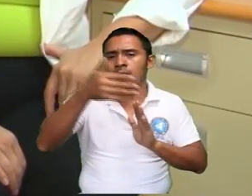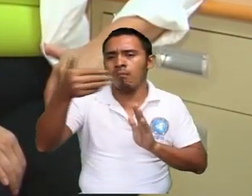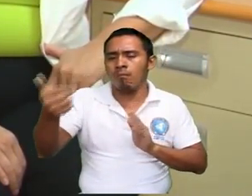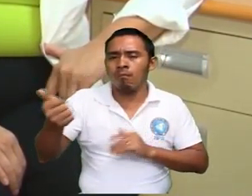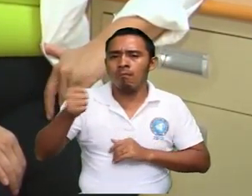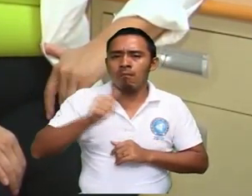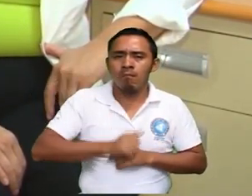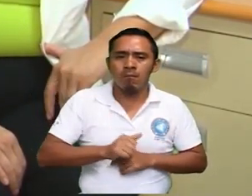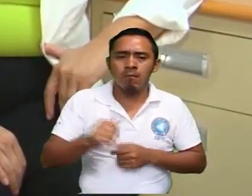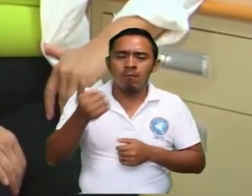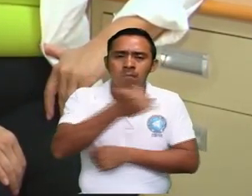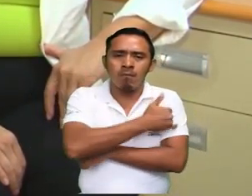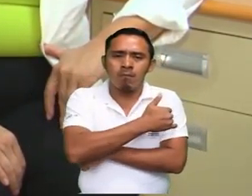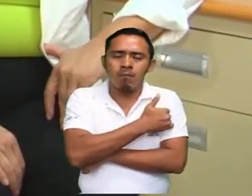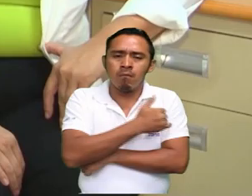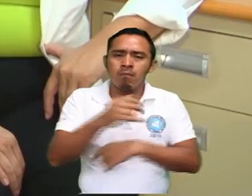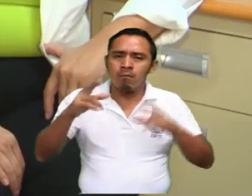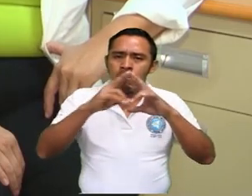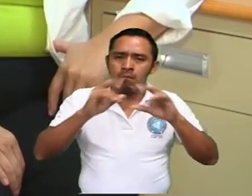del país.